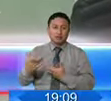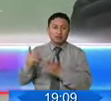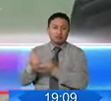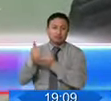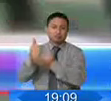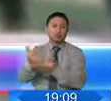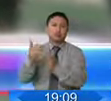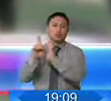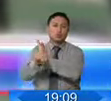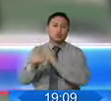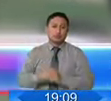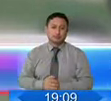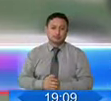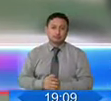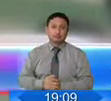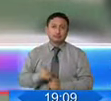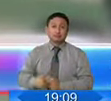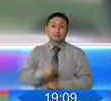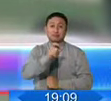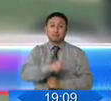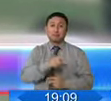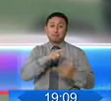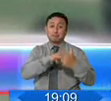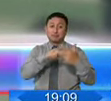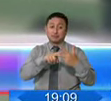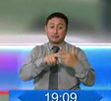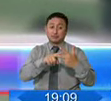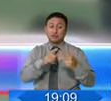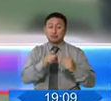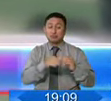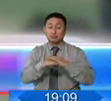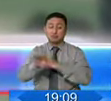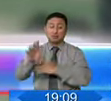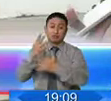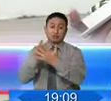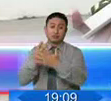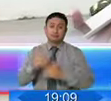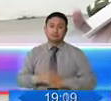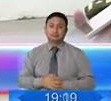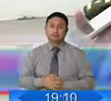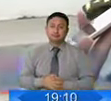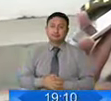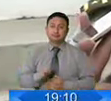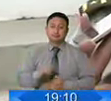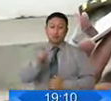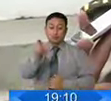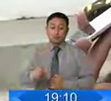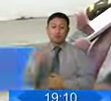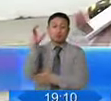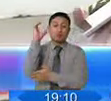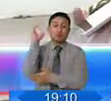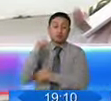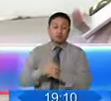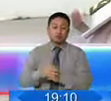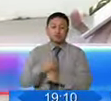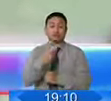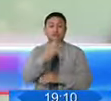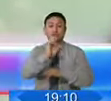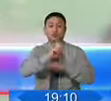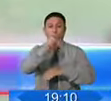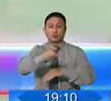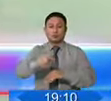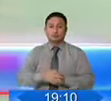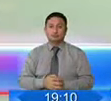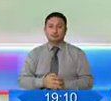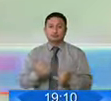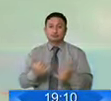denuncia. Esperan que los supuestos malos pasajeros paguen por sus actuaciones violentas. Tenemos un colombiano ahí, junto con los dos ecuatorianos. En